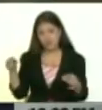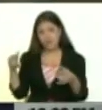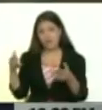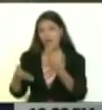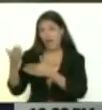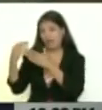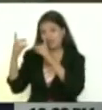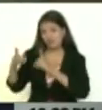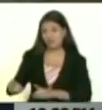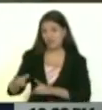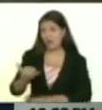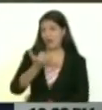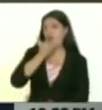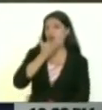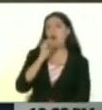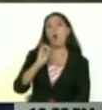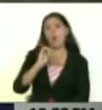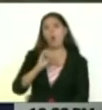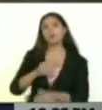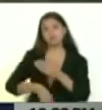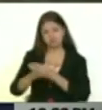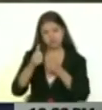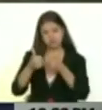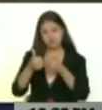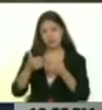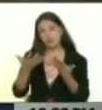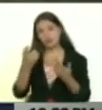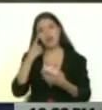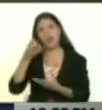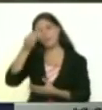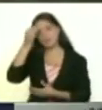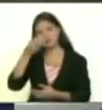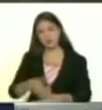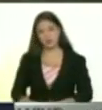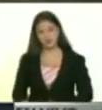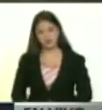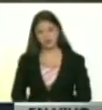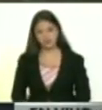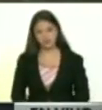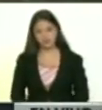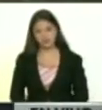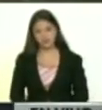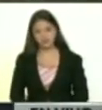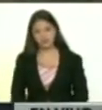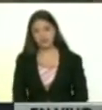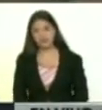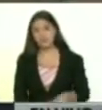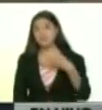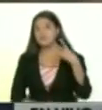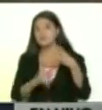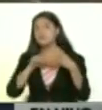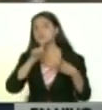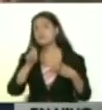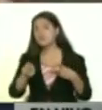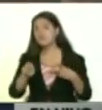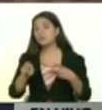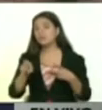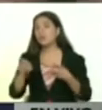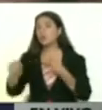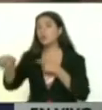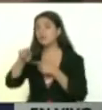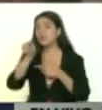fue un error o funcionó, cuáles han sido las lecciones. También quisiera saber si OPEP va a publicar una